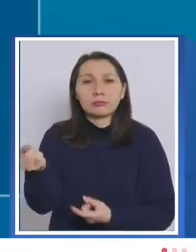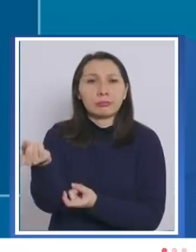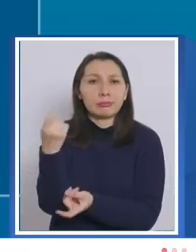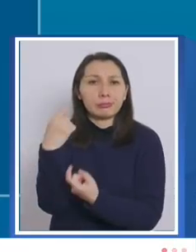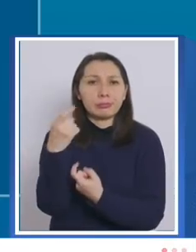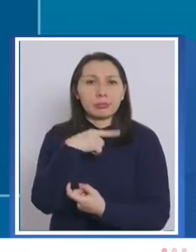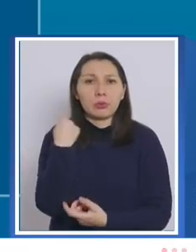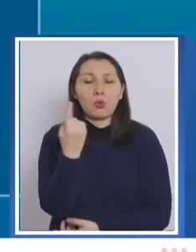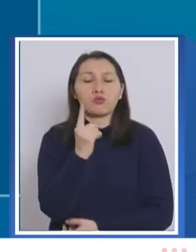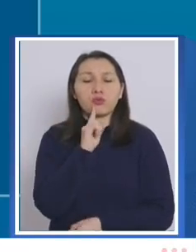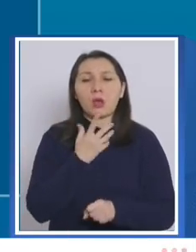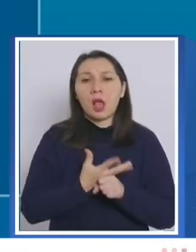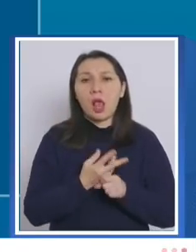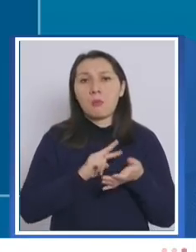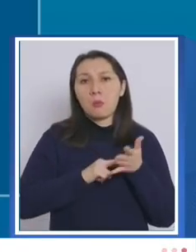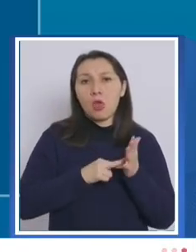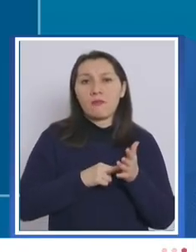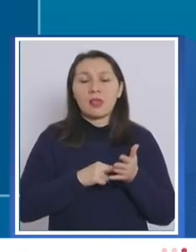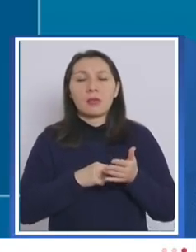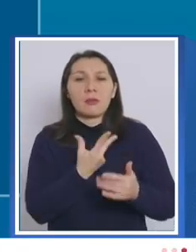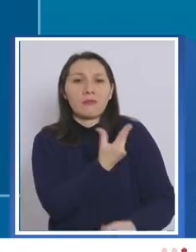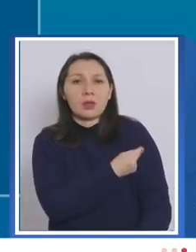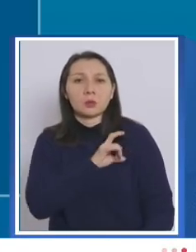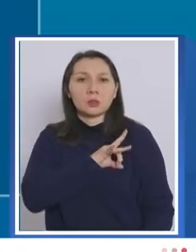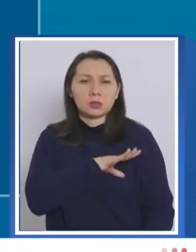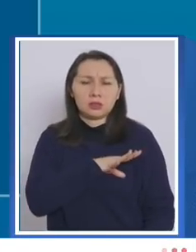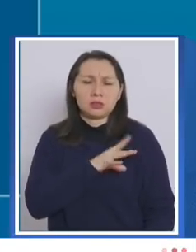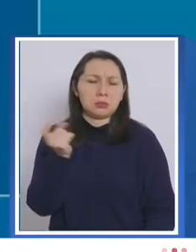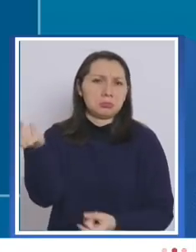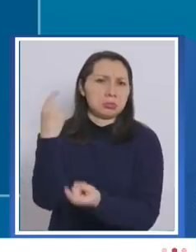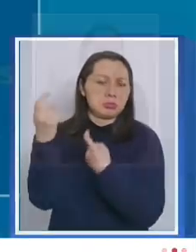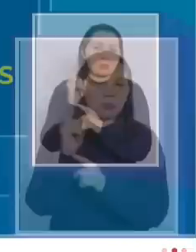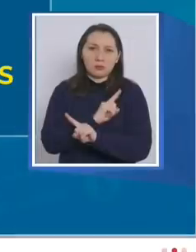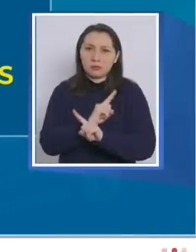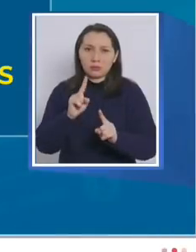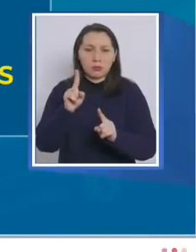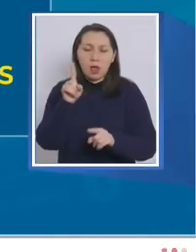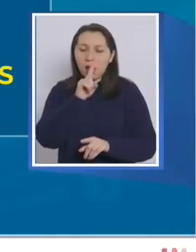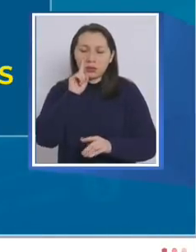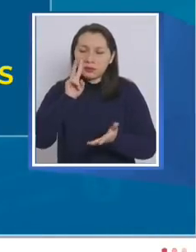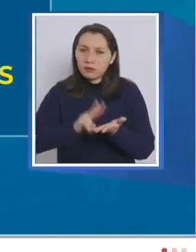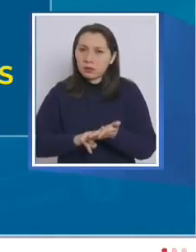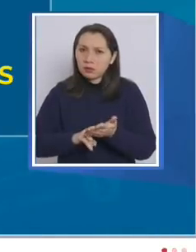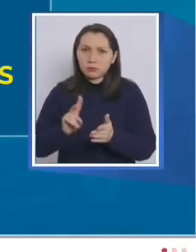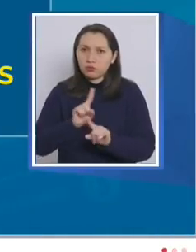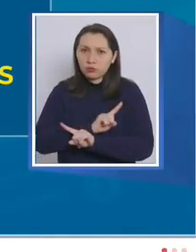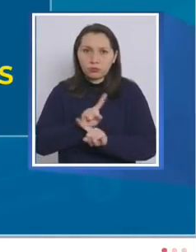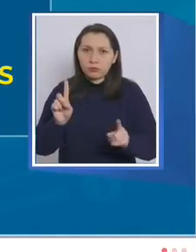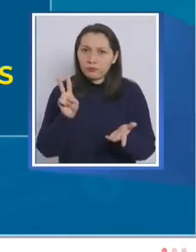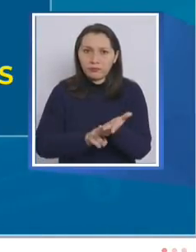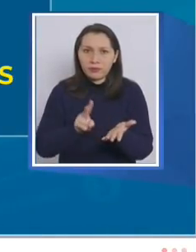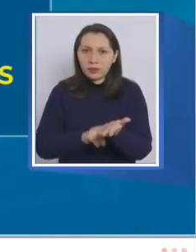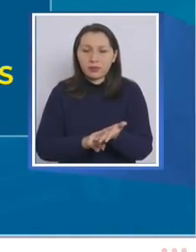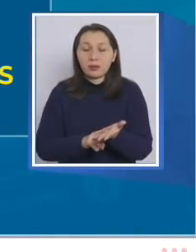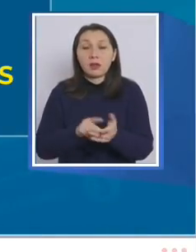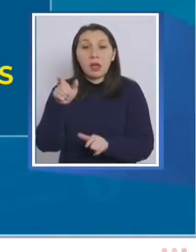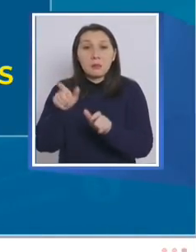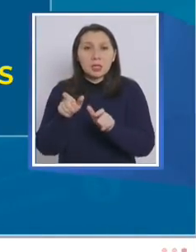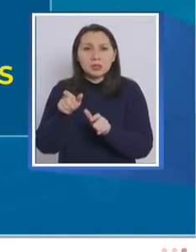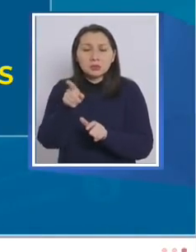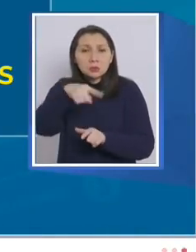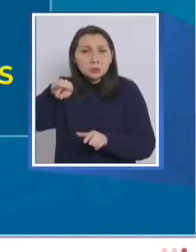nosotros tenemos problemas con la vacunación. No es así. Lo desmiento categóricamente. Y la gente que no está